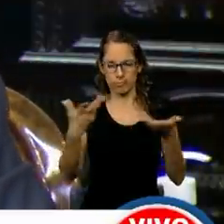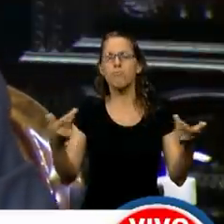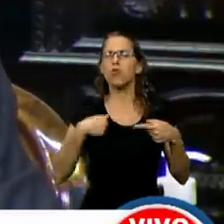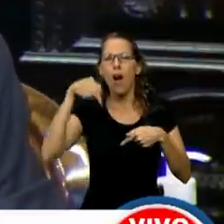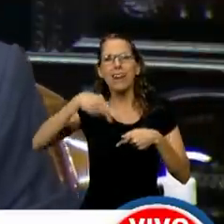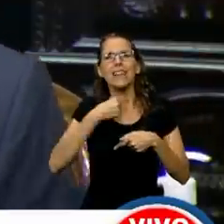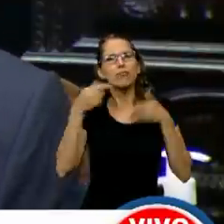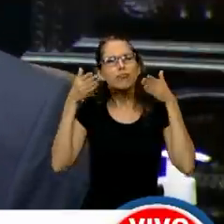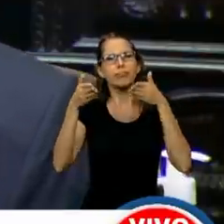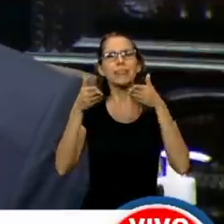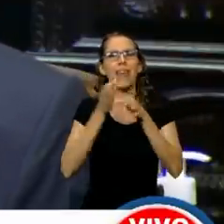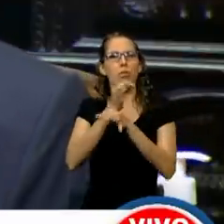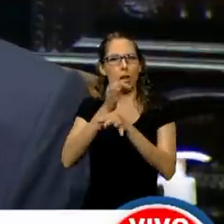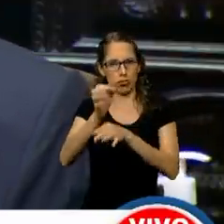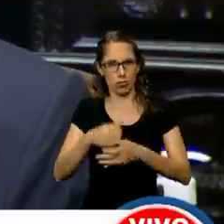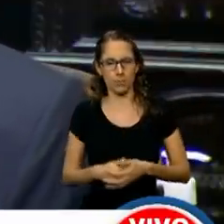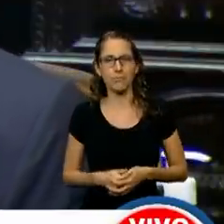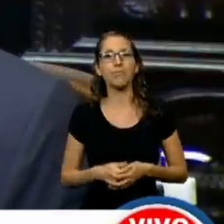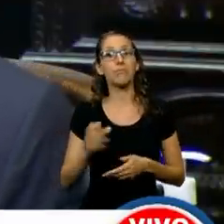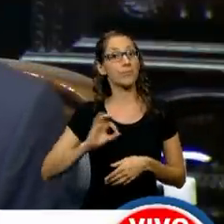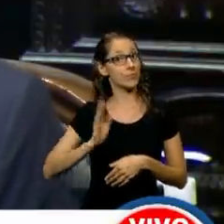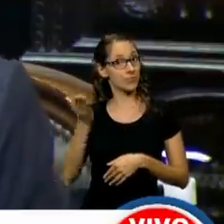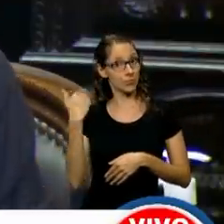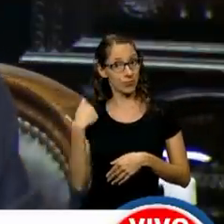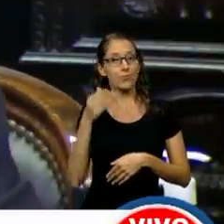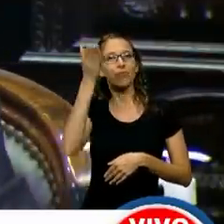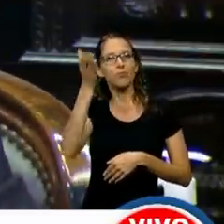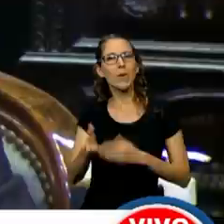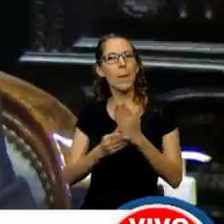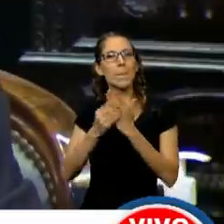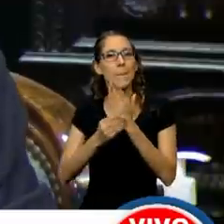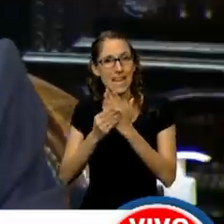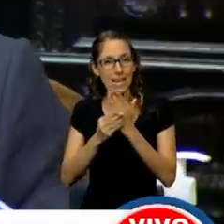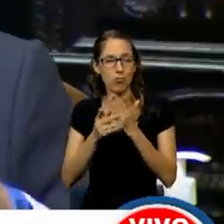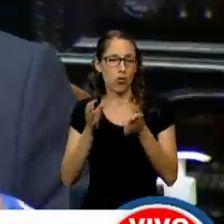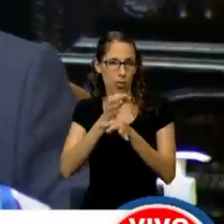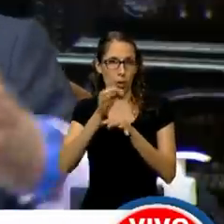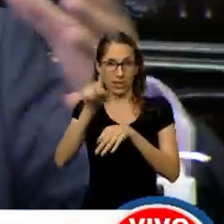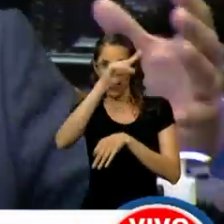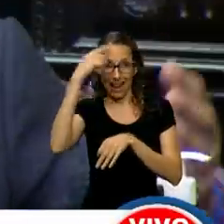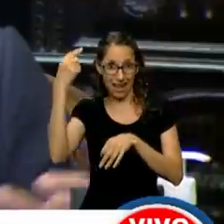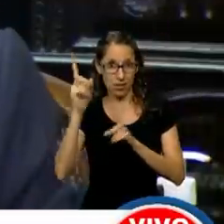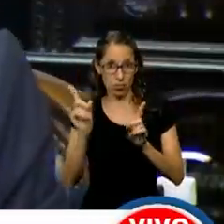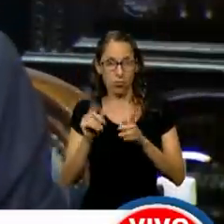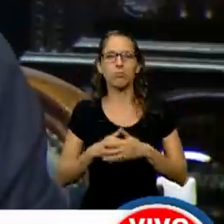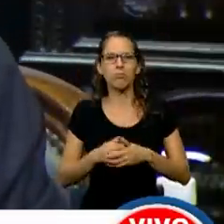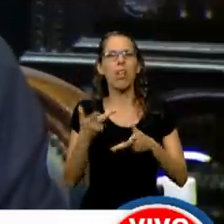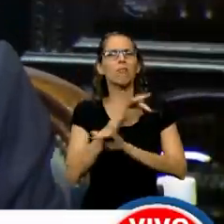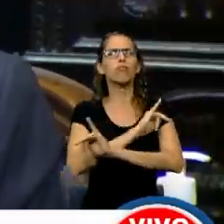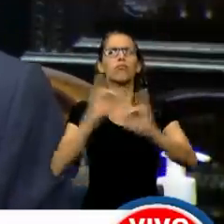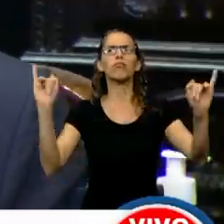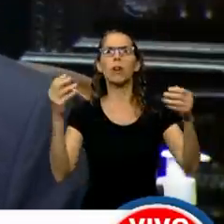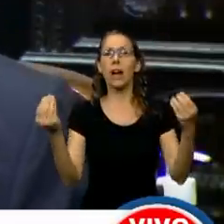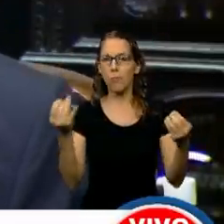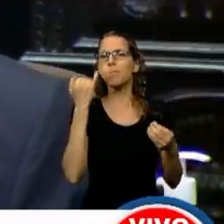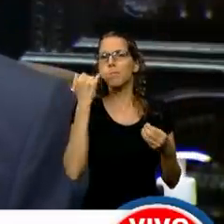el año pasado el entonces ministro de educación de la nación dijo a la sociedad que había